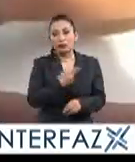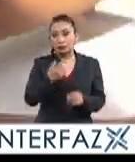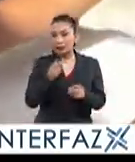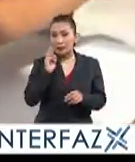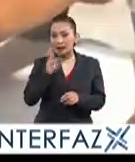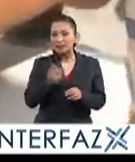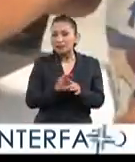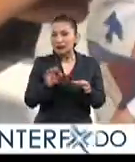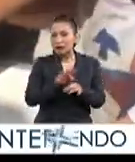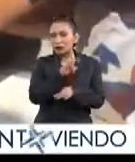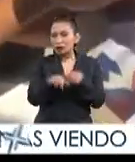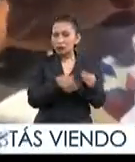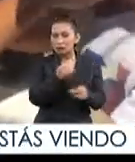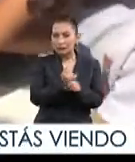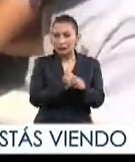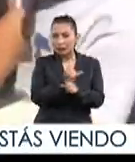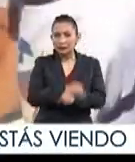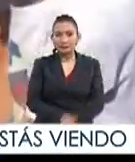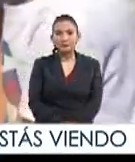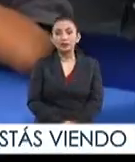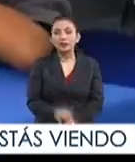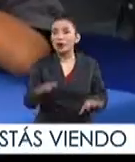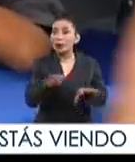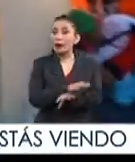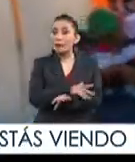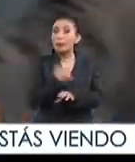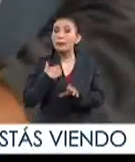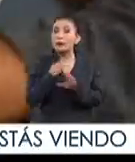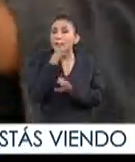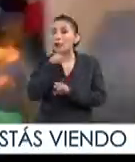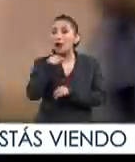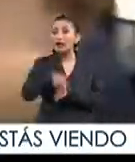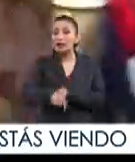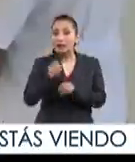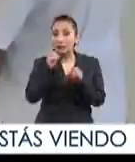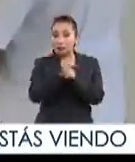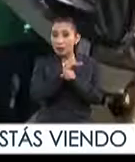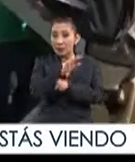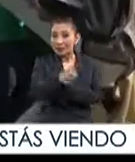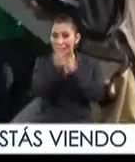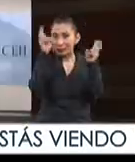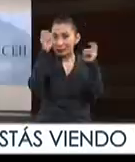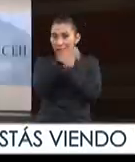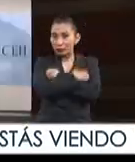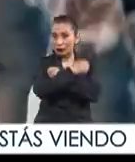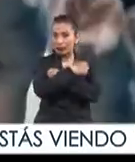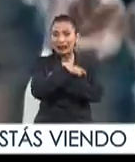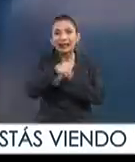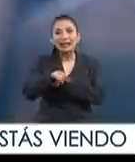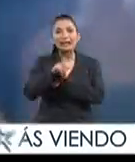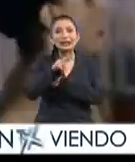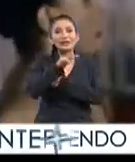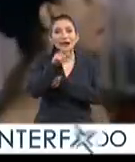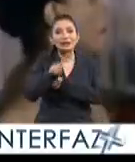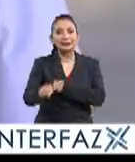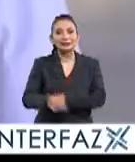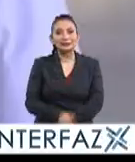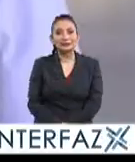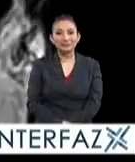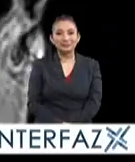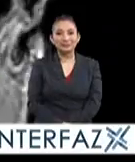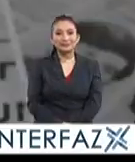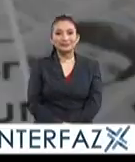te pierdas los detalles en nuestro reportaje. No le cambies, porque lo mejor de la información en educación está aquí en